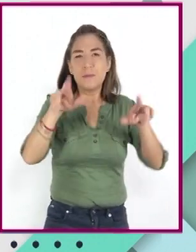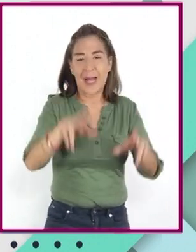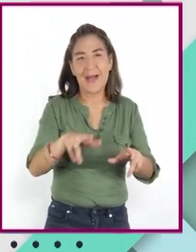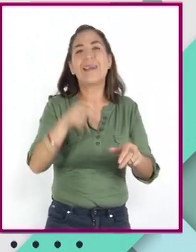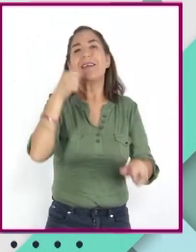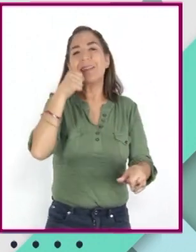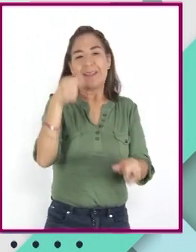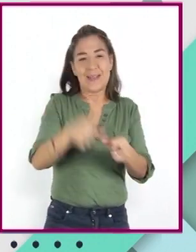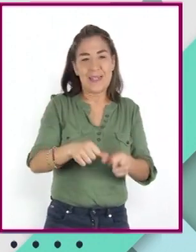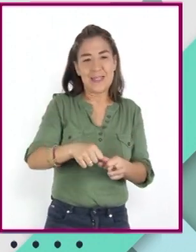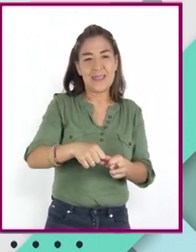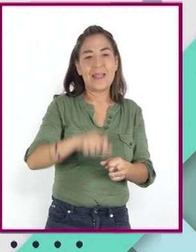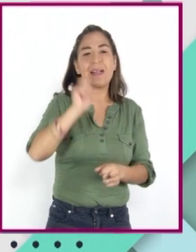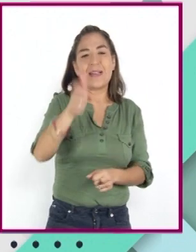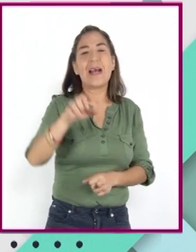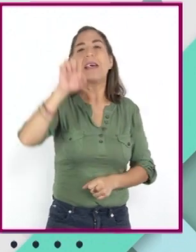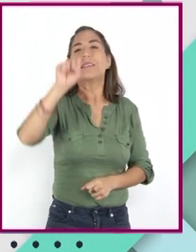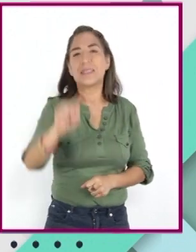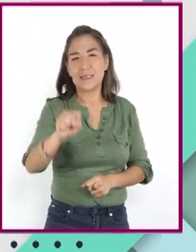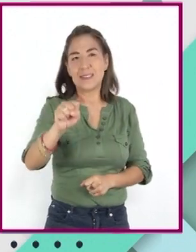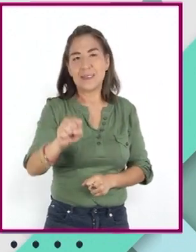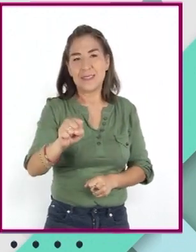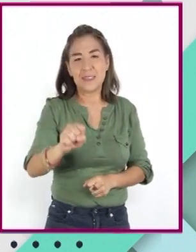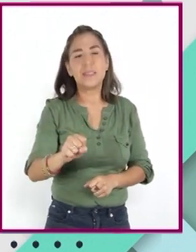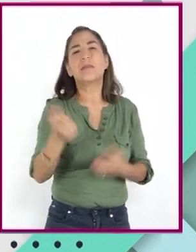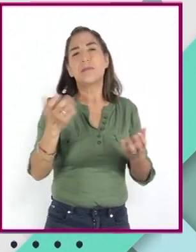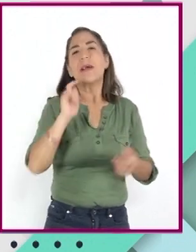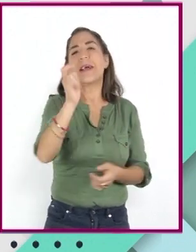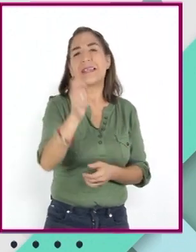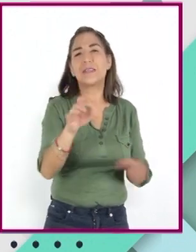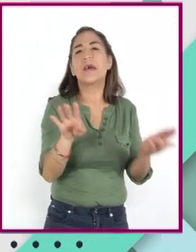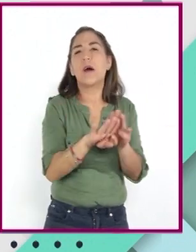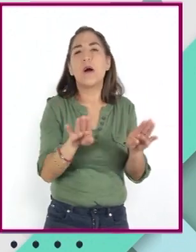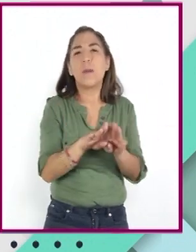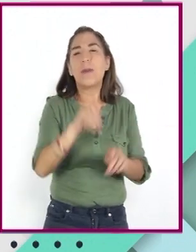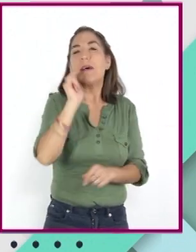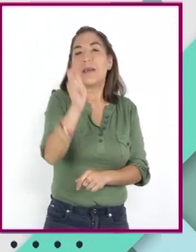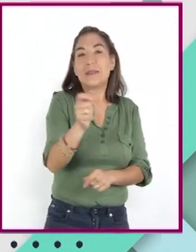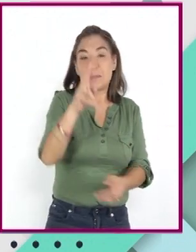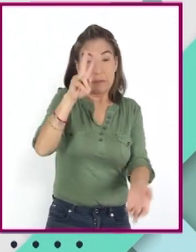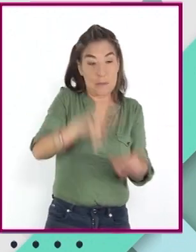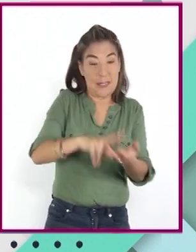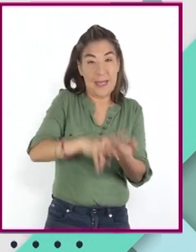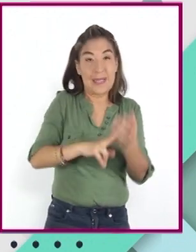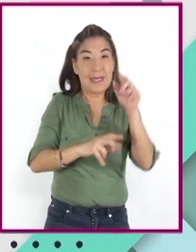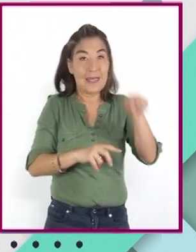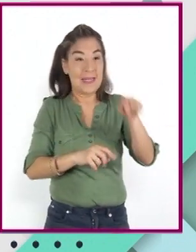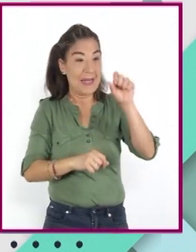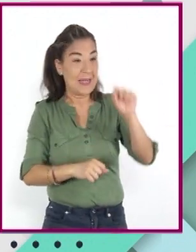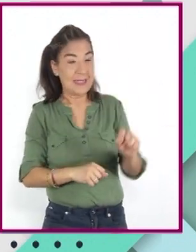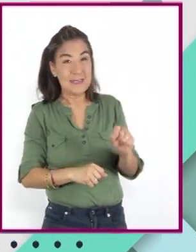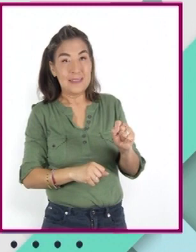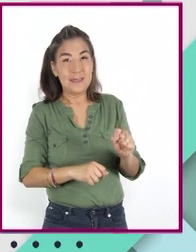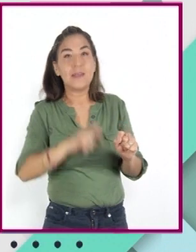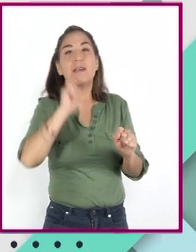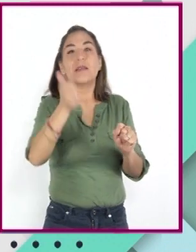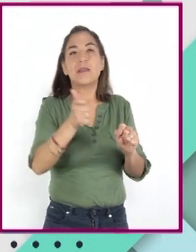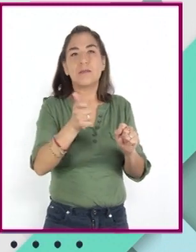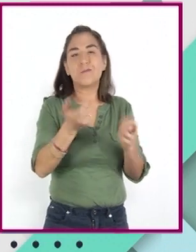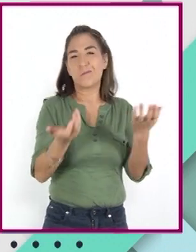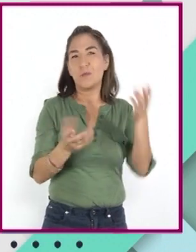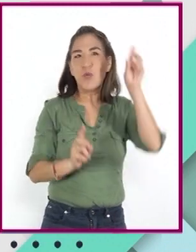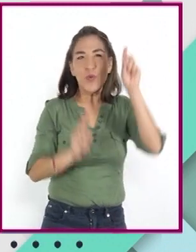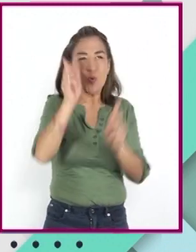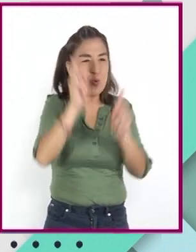literal S. Y en este caso, como solamente puede adquirir cierto valor, la literal representa una